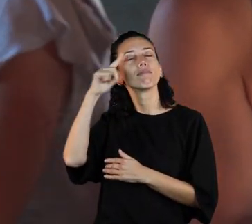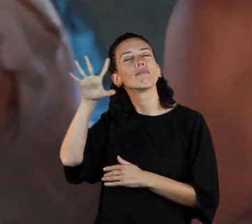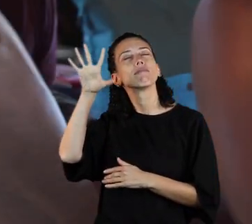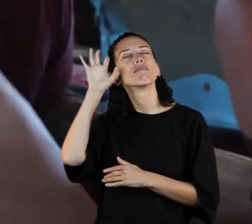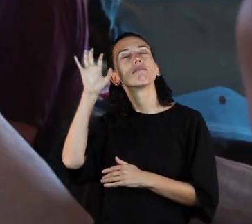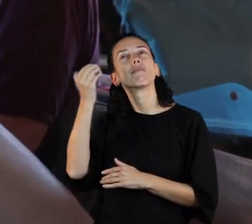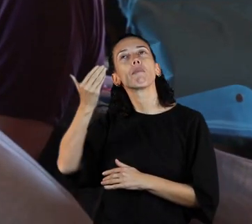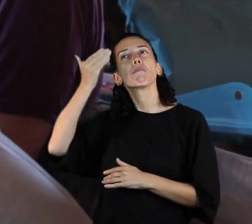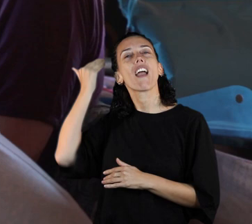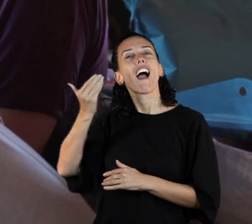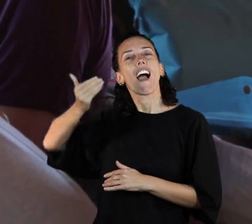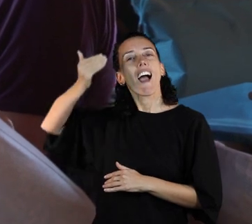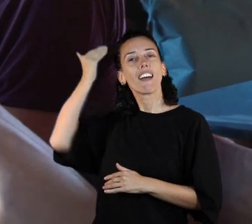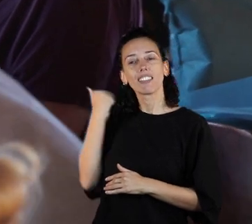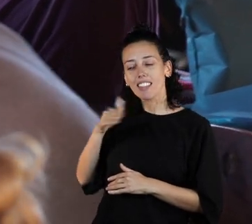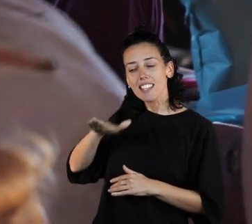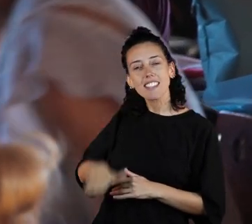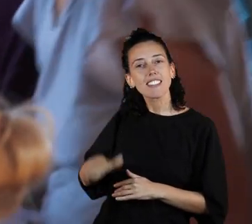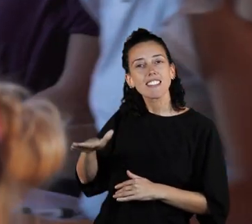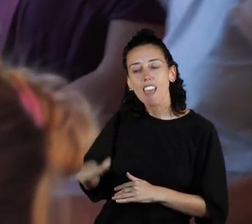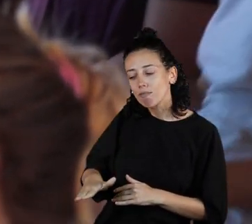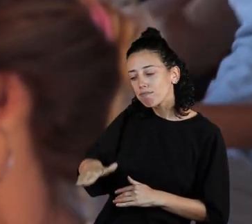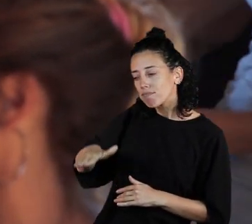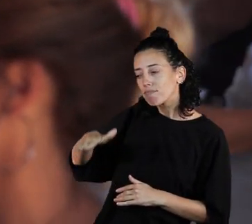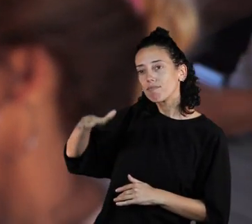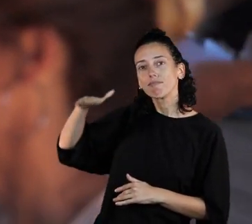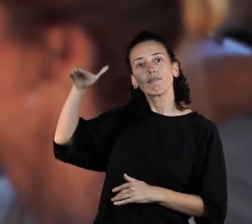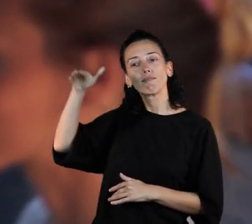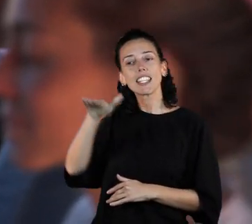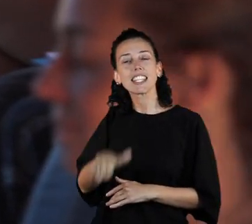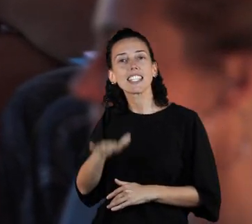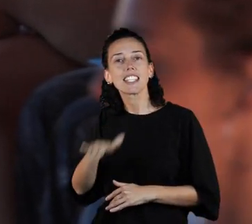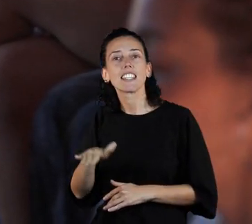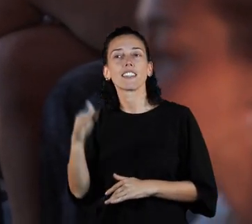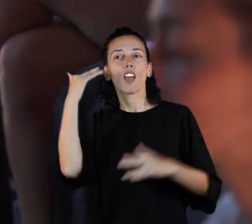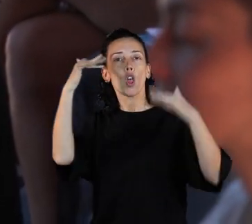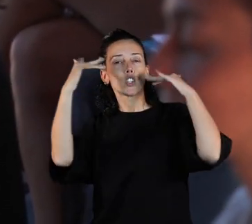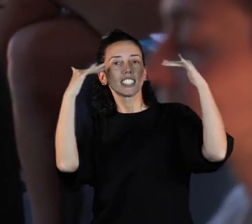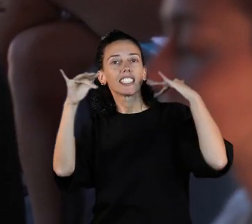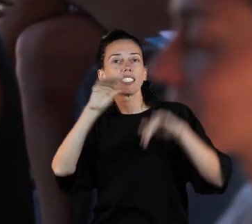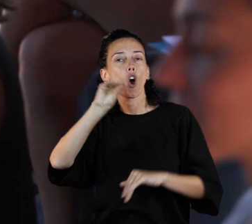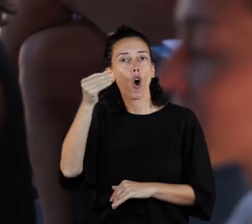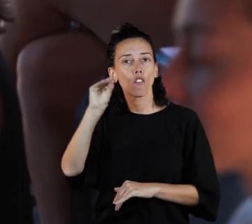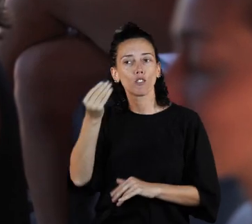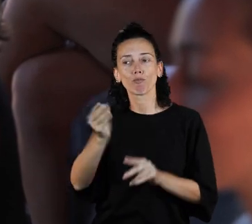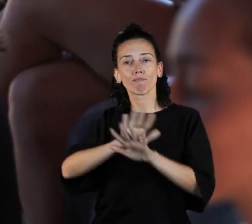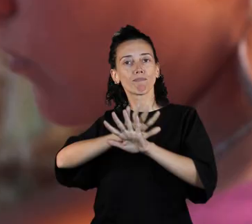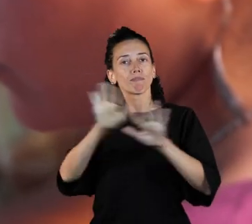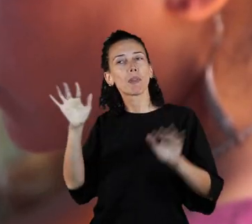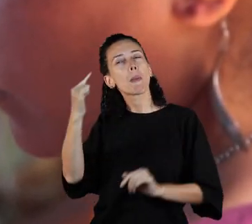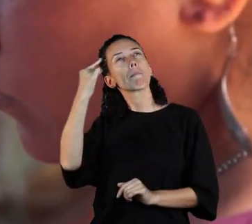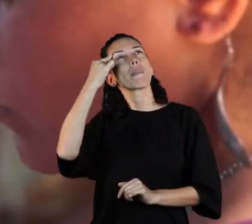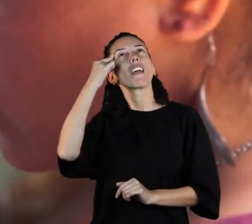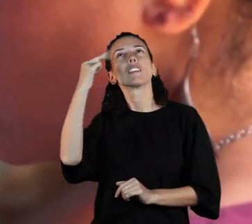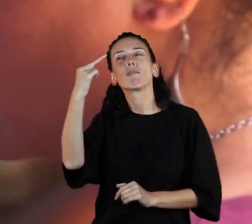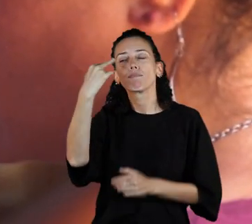corazón, recordarse un poco lo que fue su historia en la infancia y la juventud, pero no más que